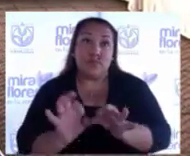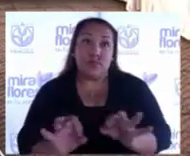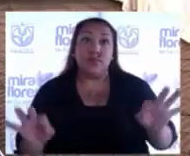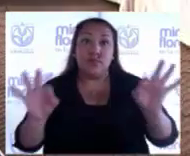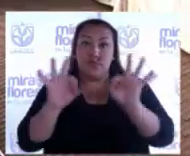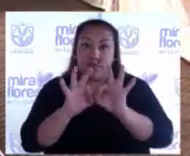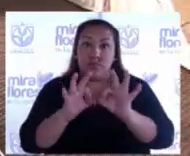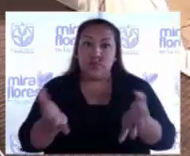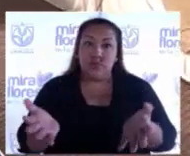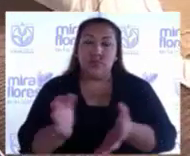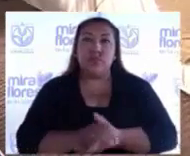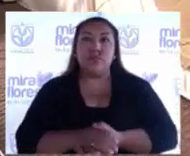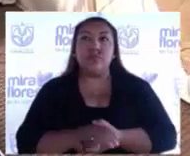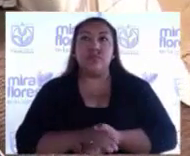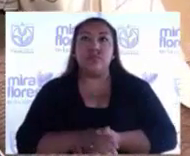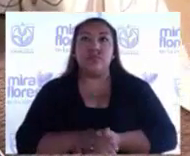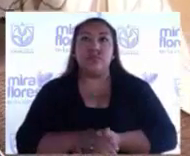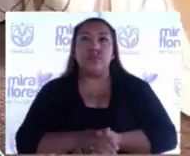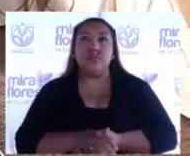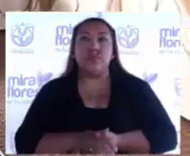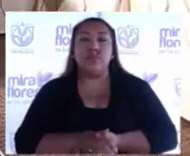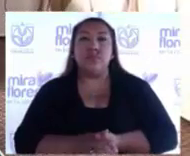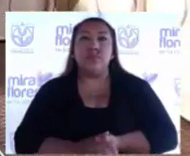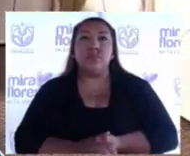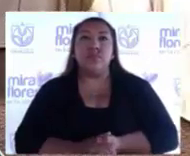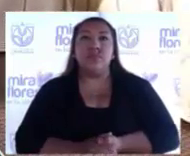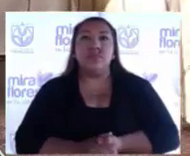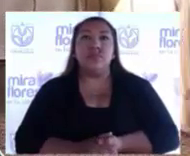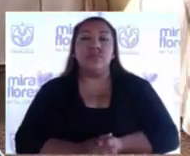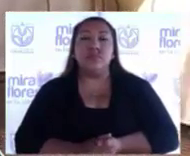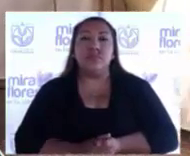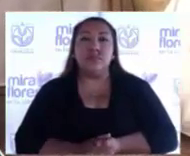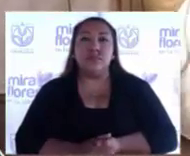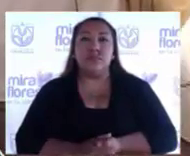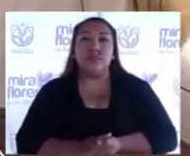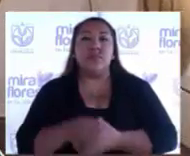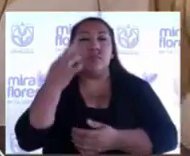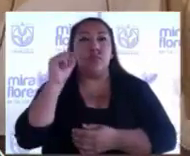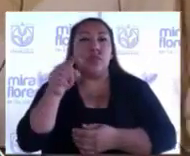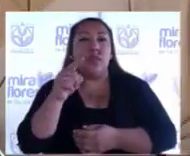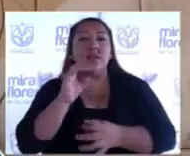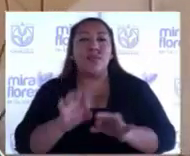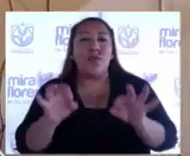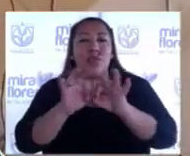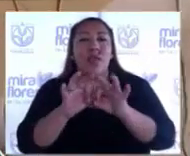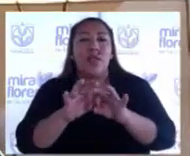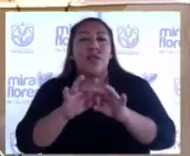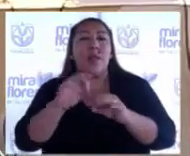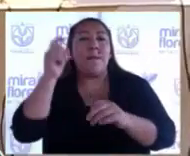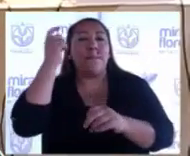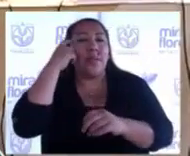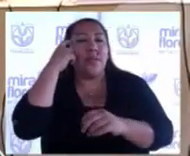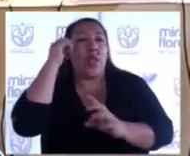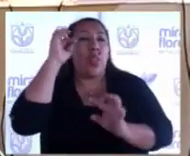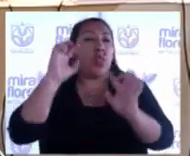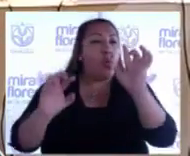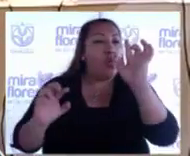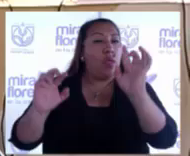importante salir de aquellas percepciones,